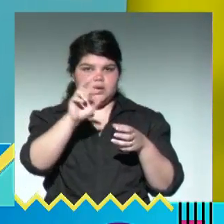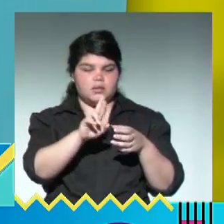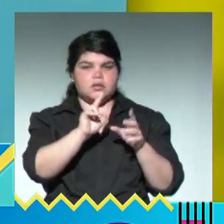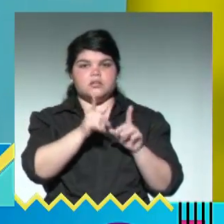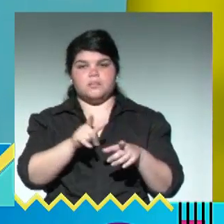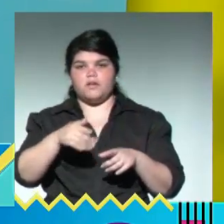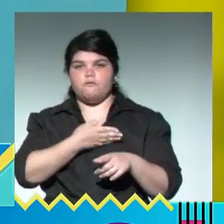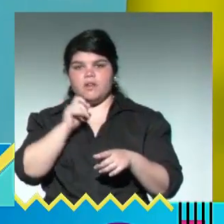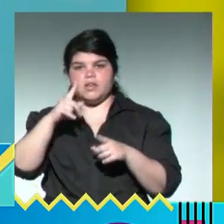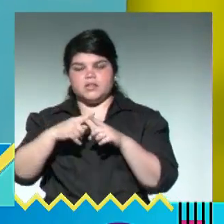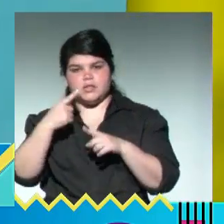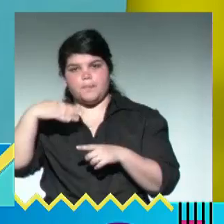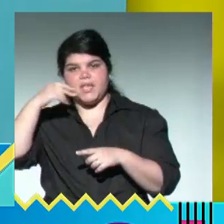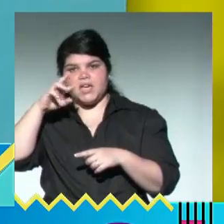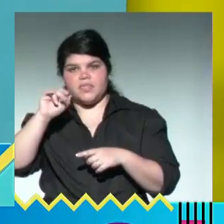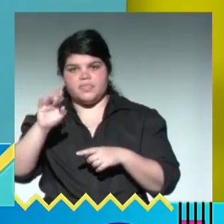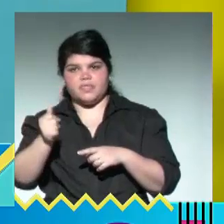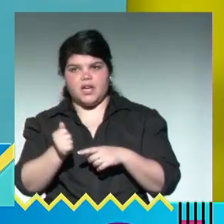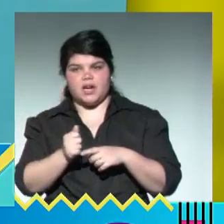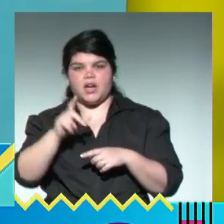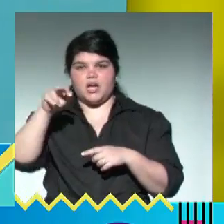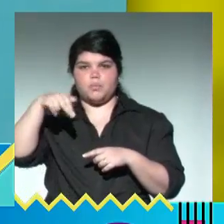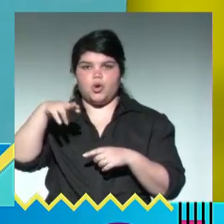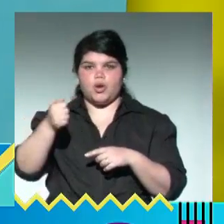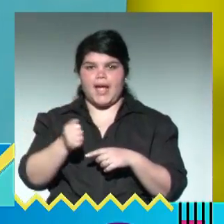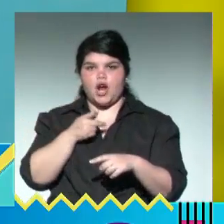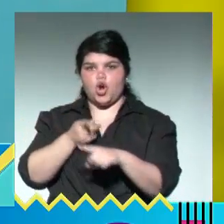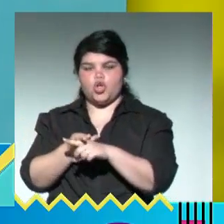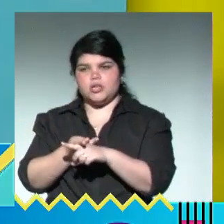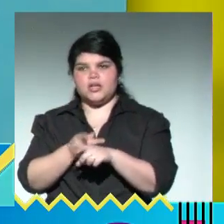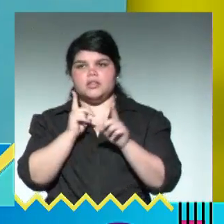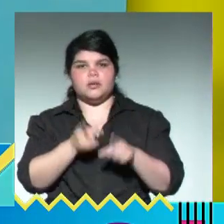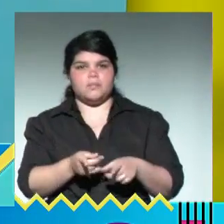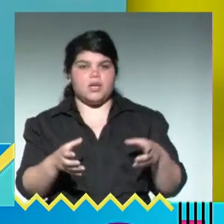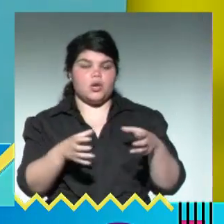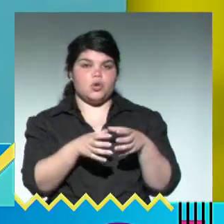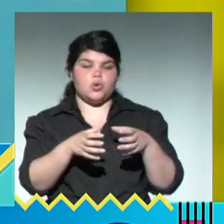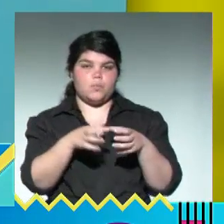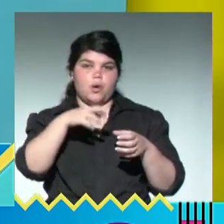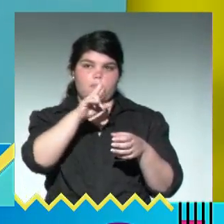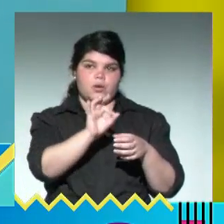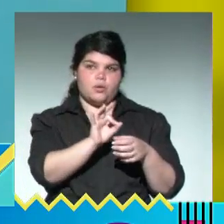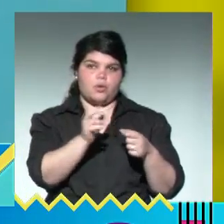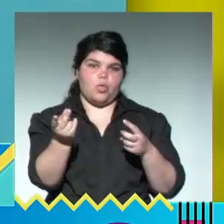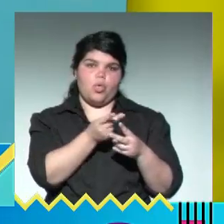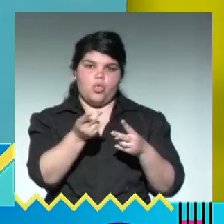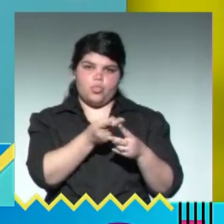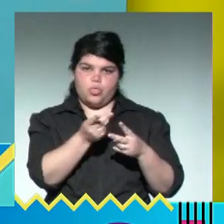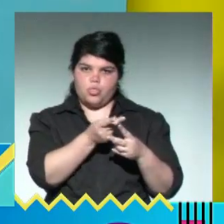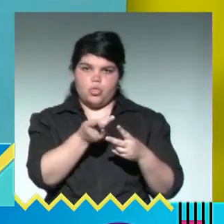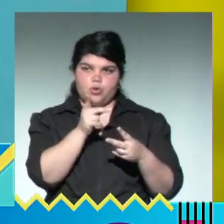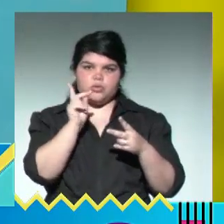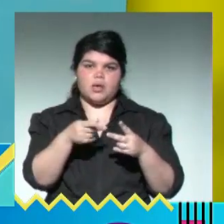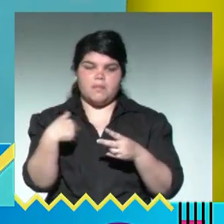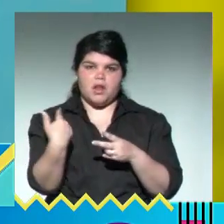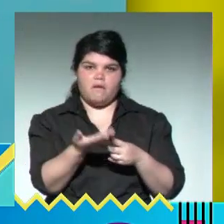Omar Félix, Miranda y Guillermo Carmona votaron en contra, y le sumamos también los legisladores por el PRO, Bragañolo y Uxacta, que también votaron